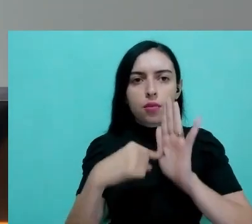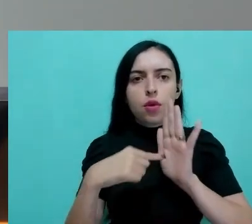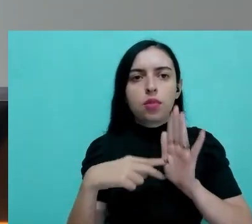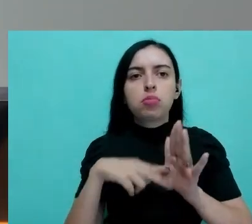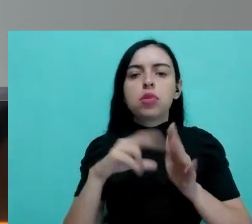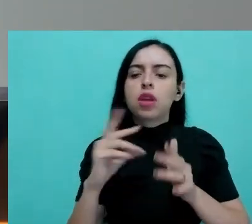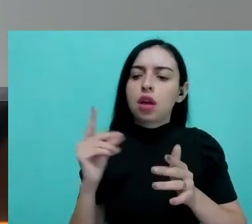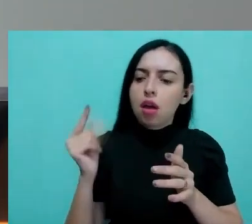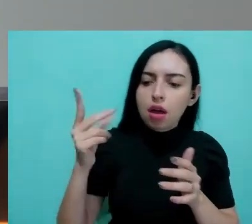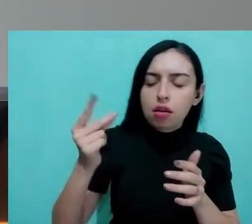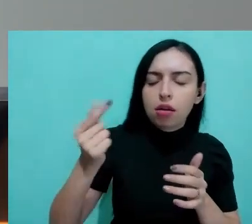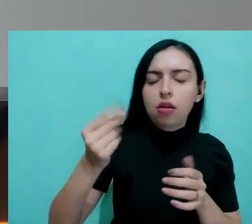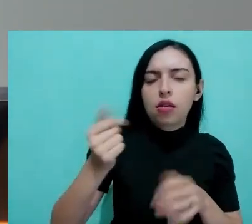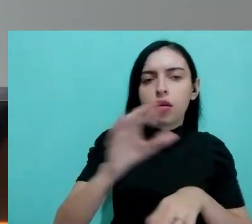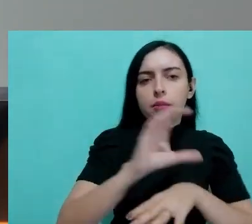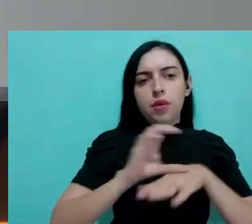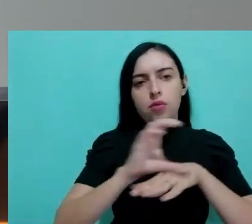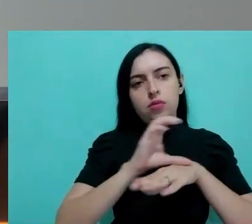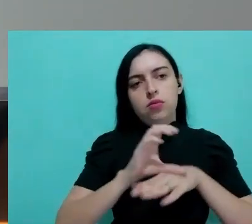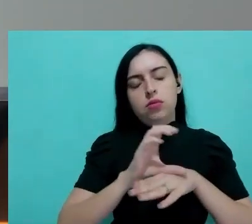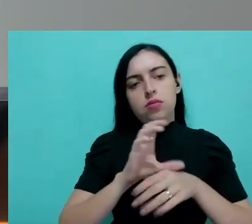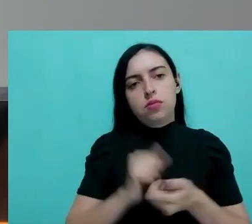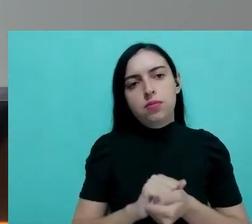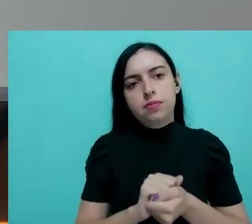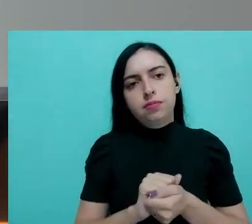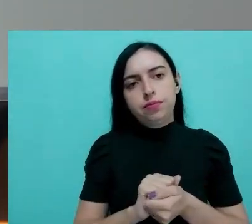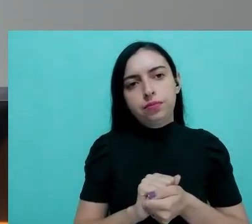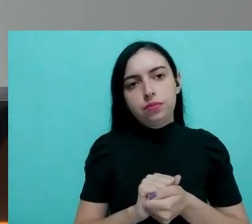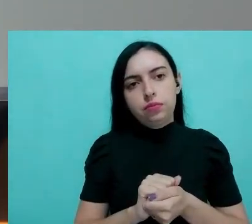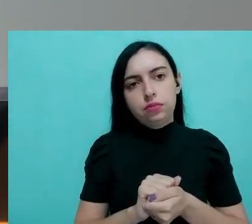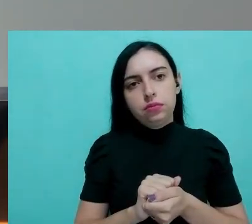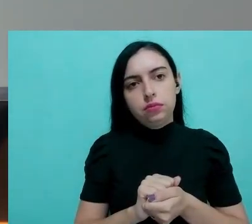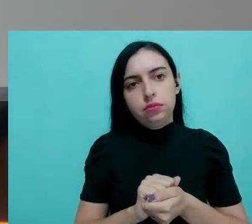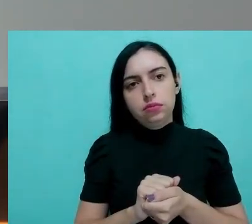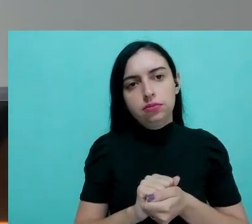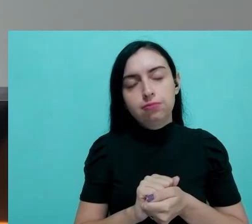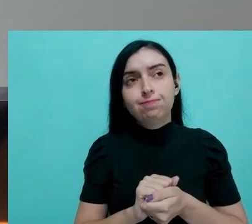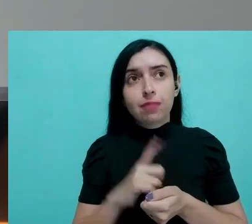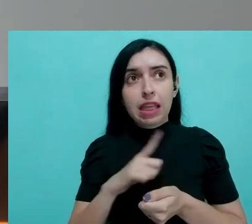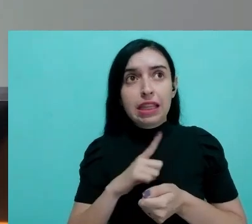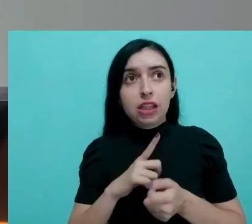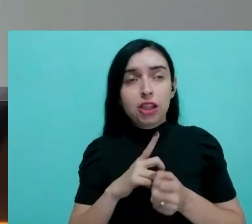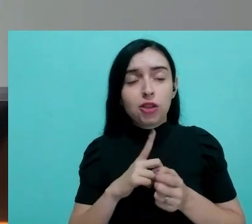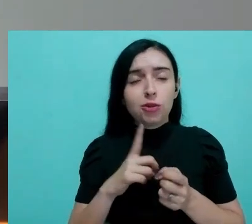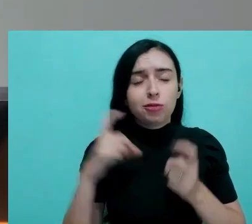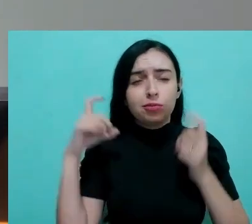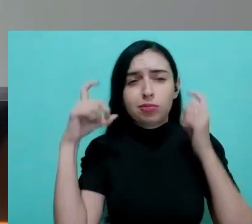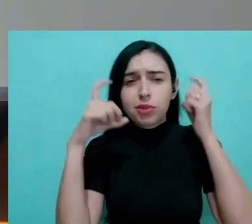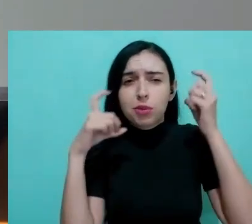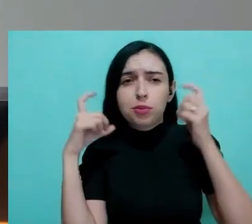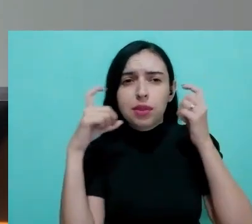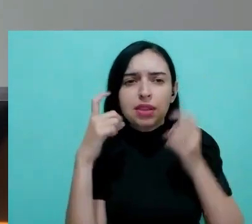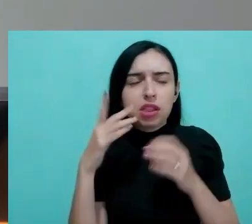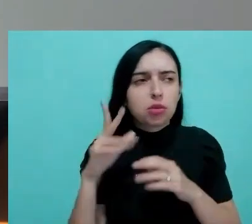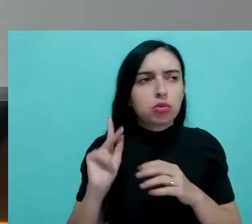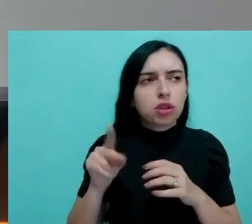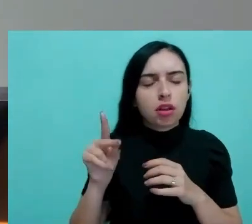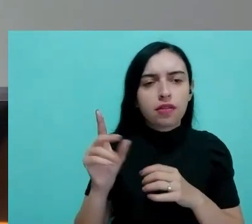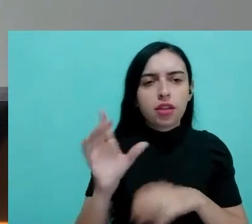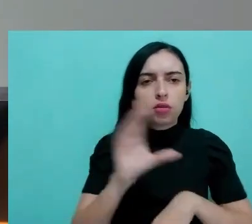en la Constitución. Pero hay una paradoja aquí. Frecuentemente las constituciones